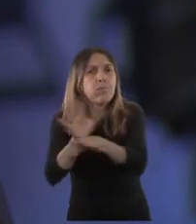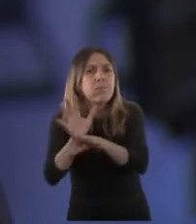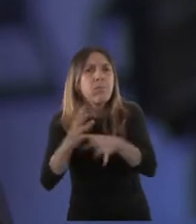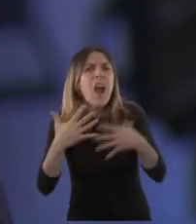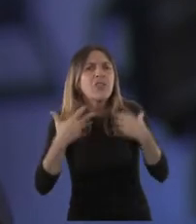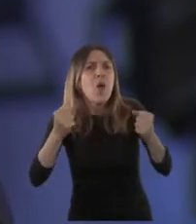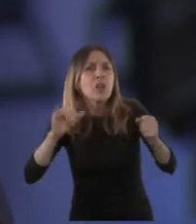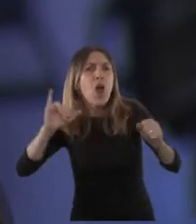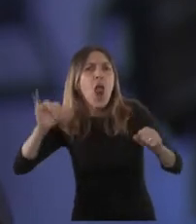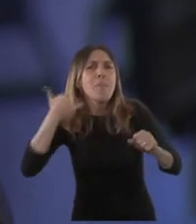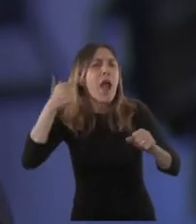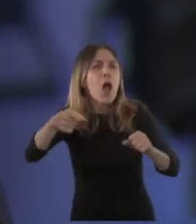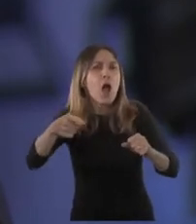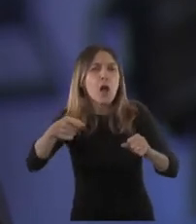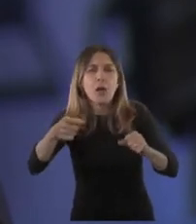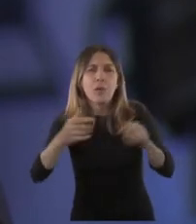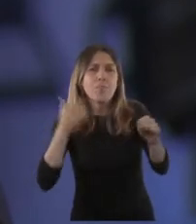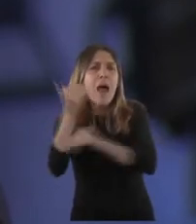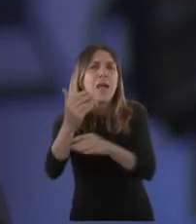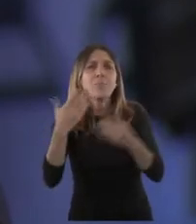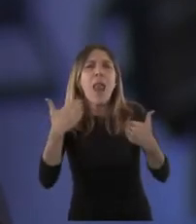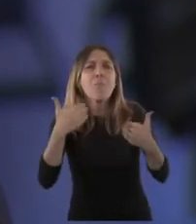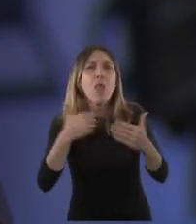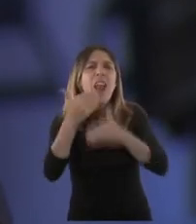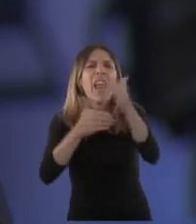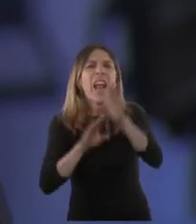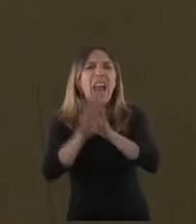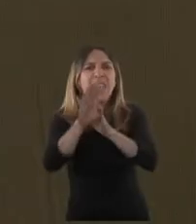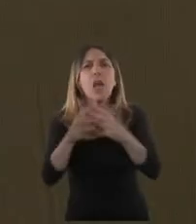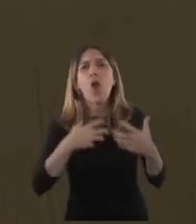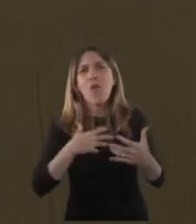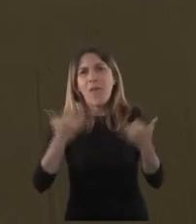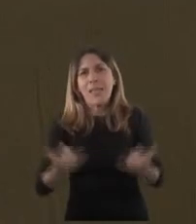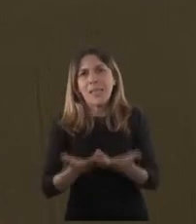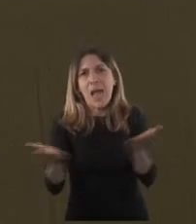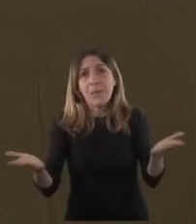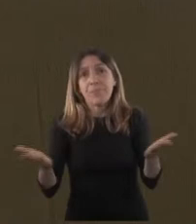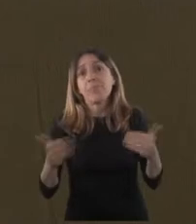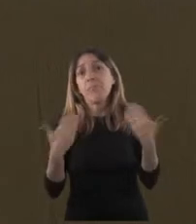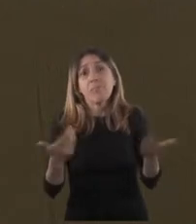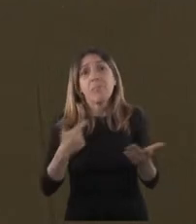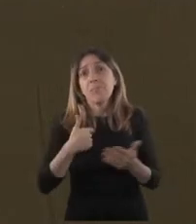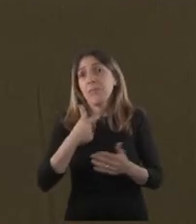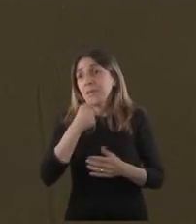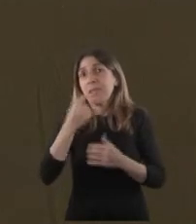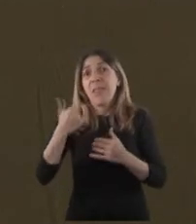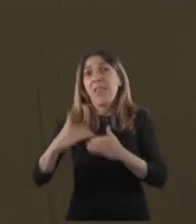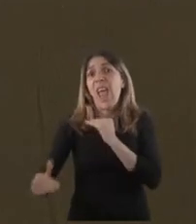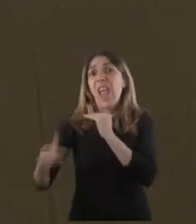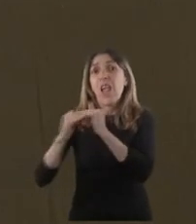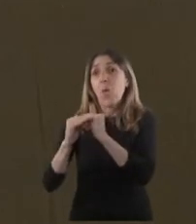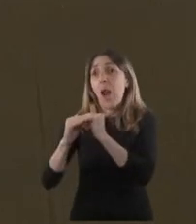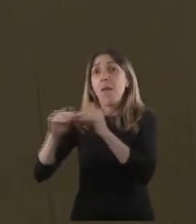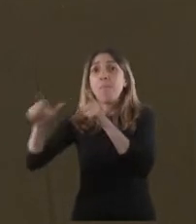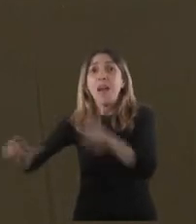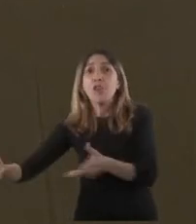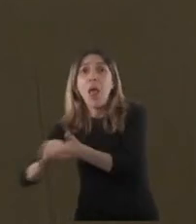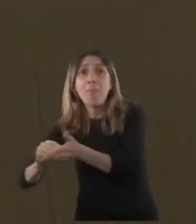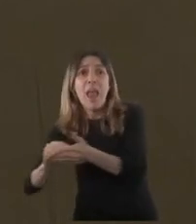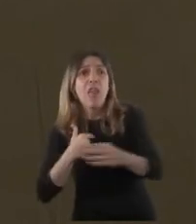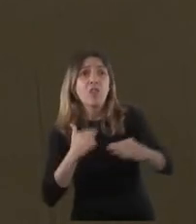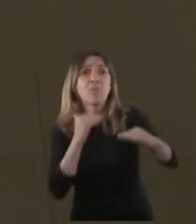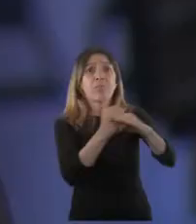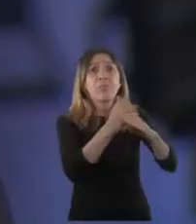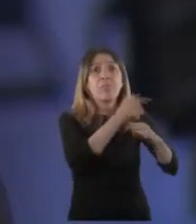para crecer, tener la confianza de hacerlo. Eso significa estar a la par del que trabaja, del que invierte y del que